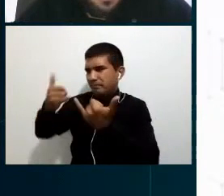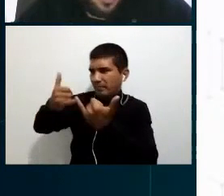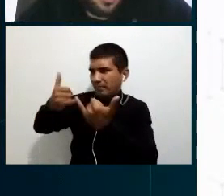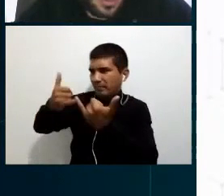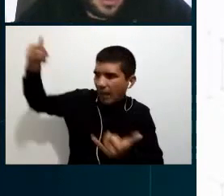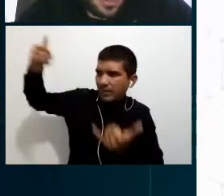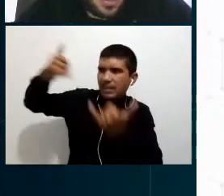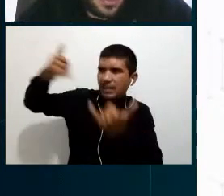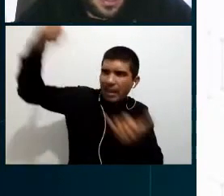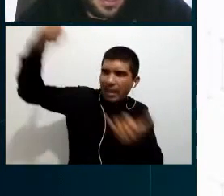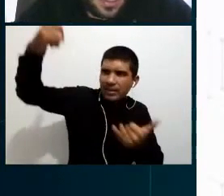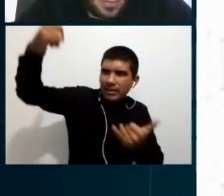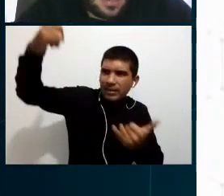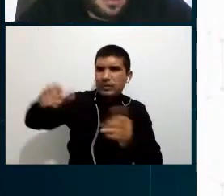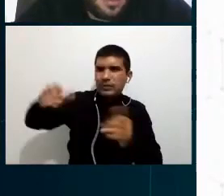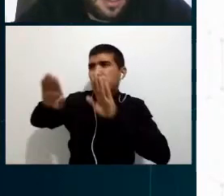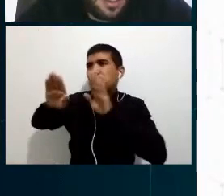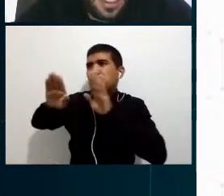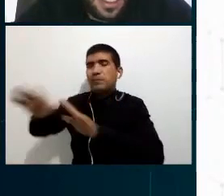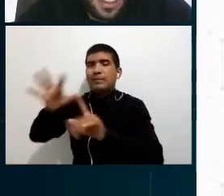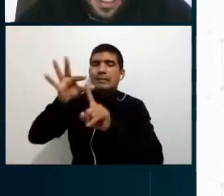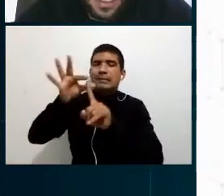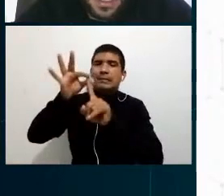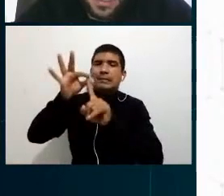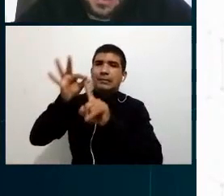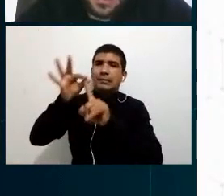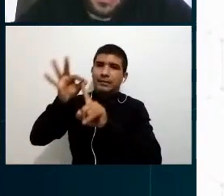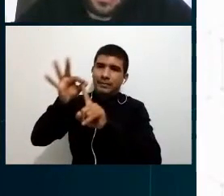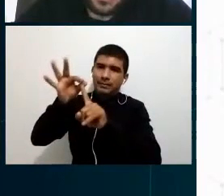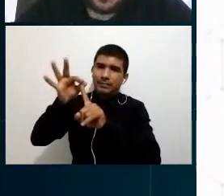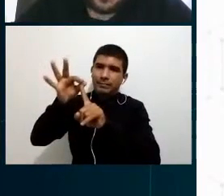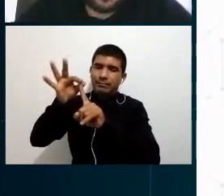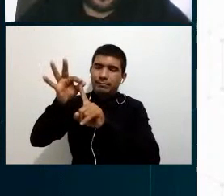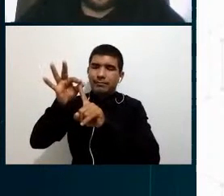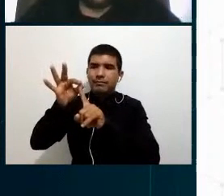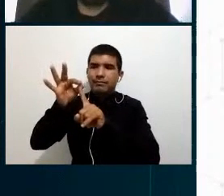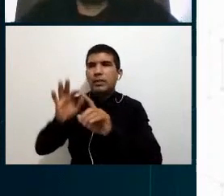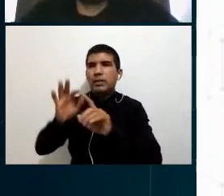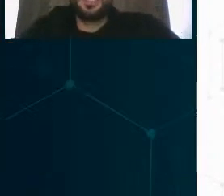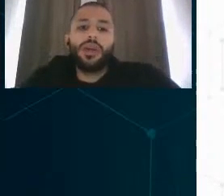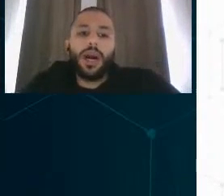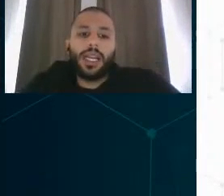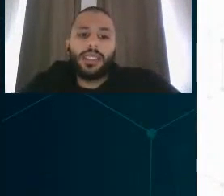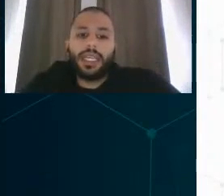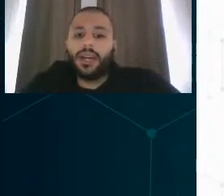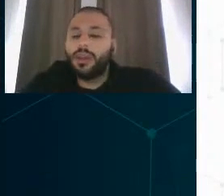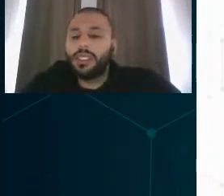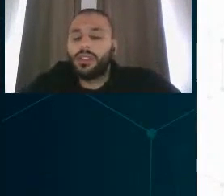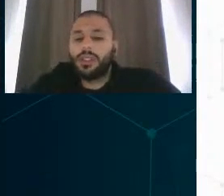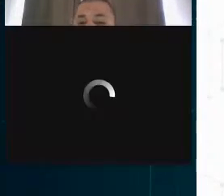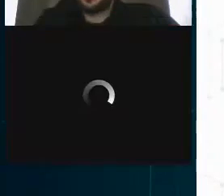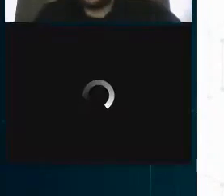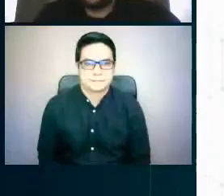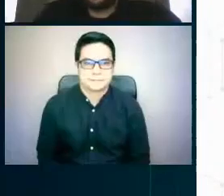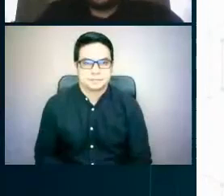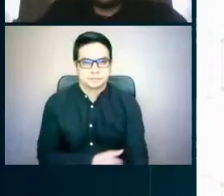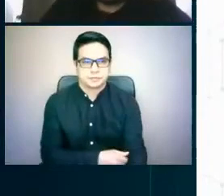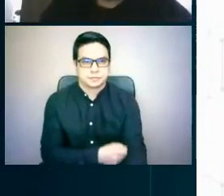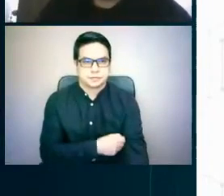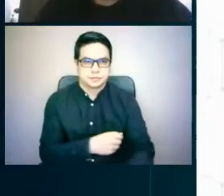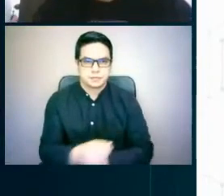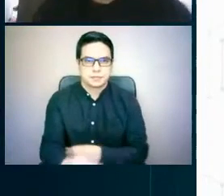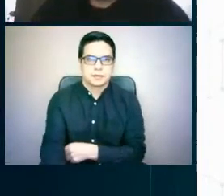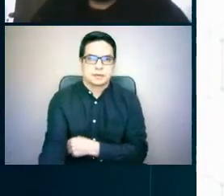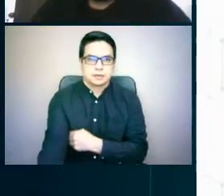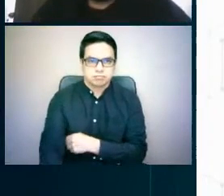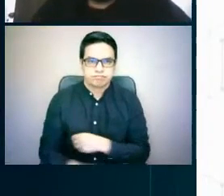Aquí vemos unas características. Las características es que son iguales en condición